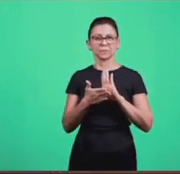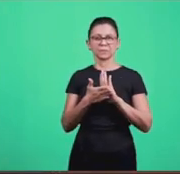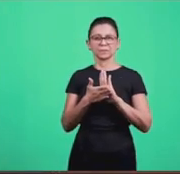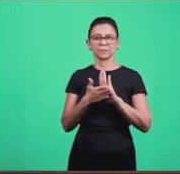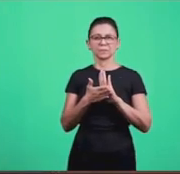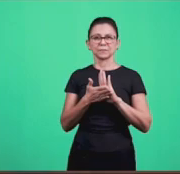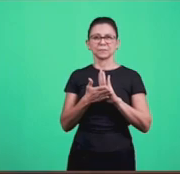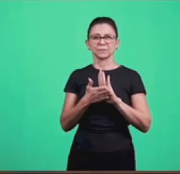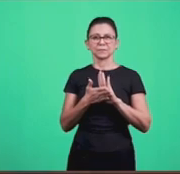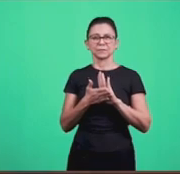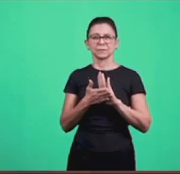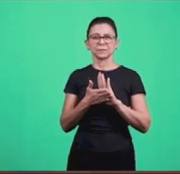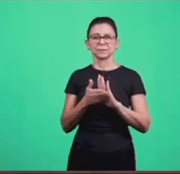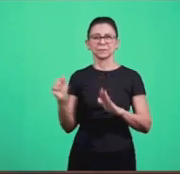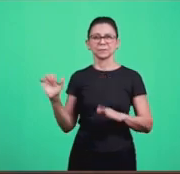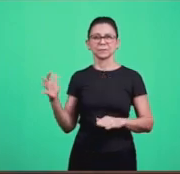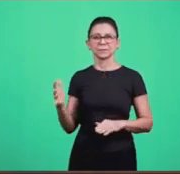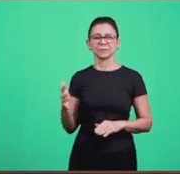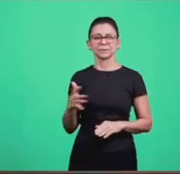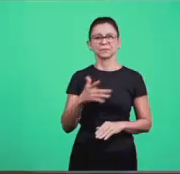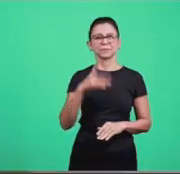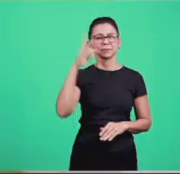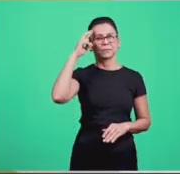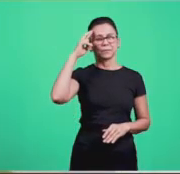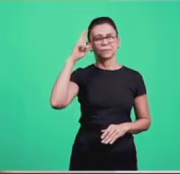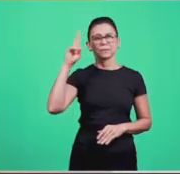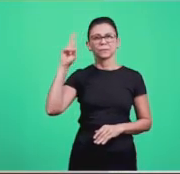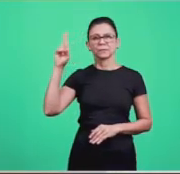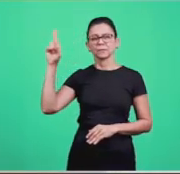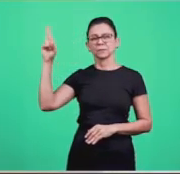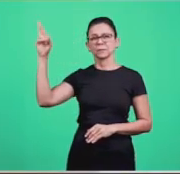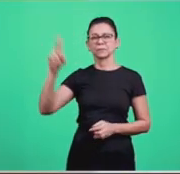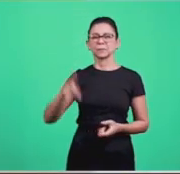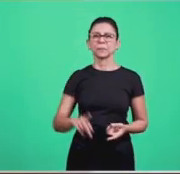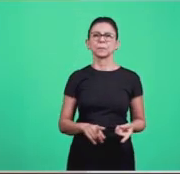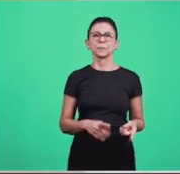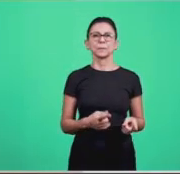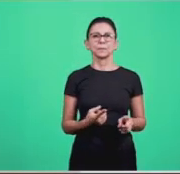Ahora vamos a cantar un loor al Señor, un loor de adoración.